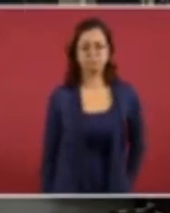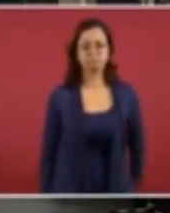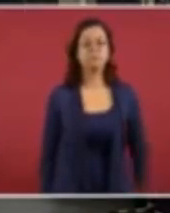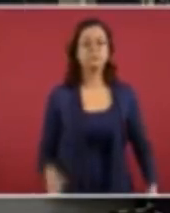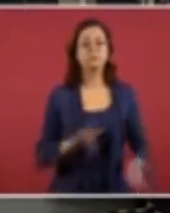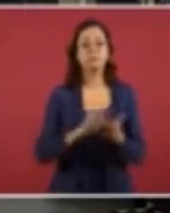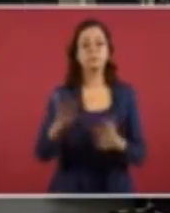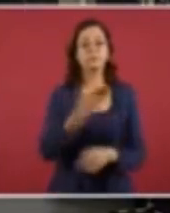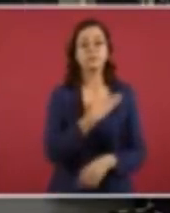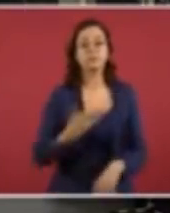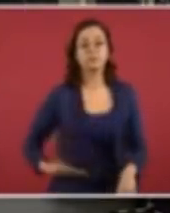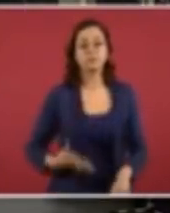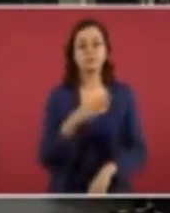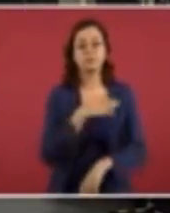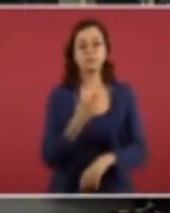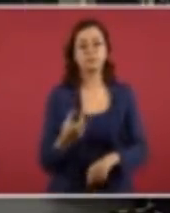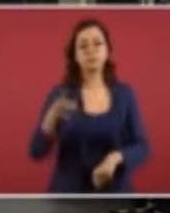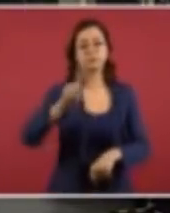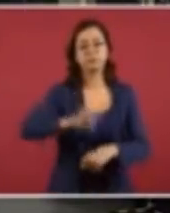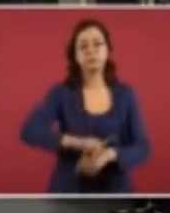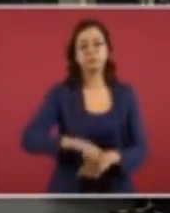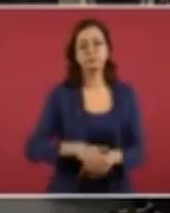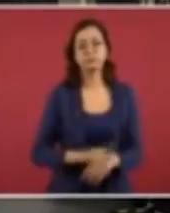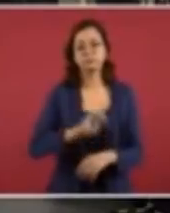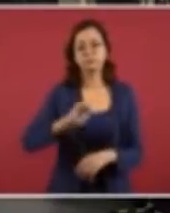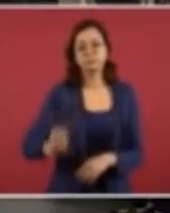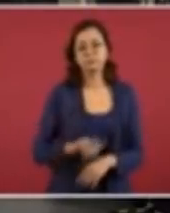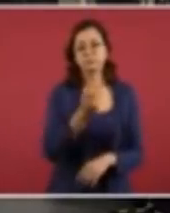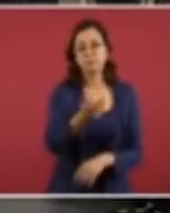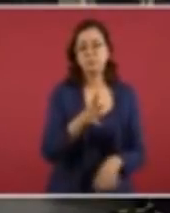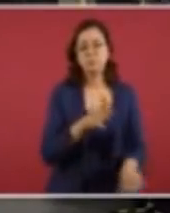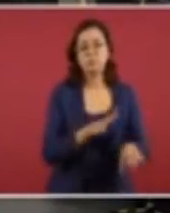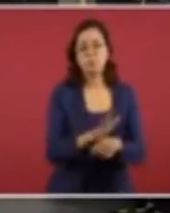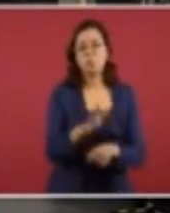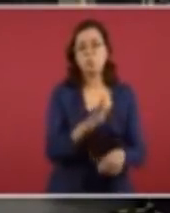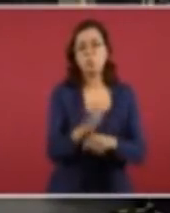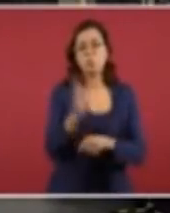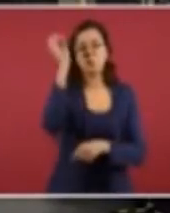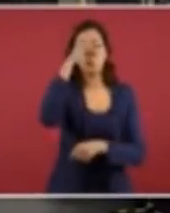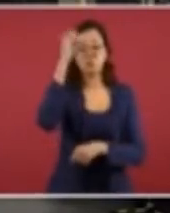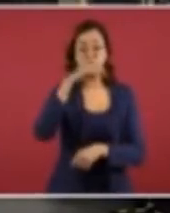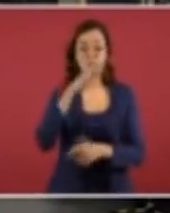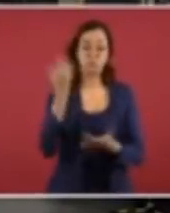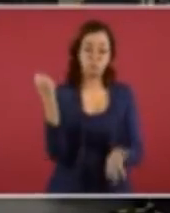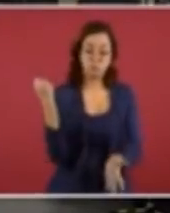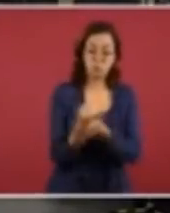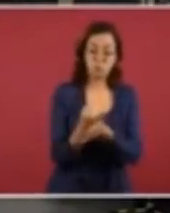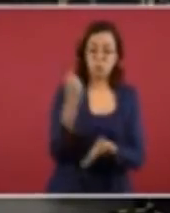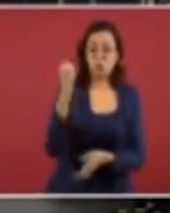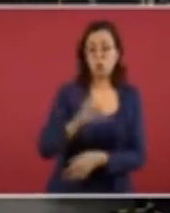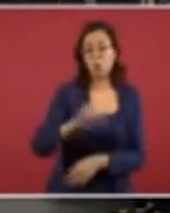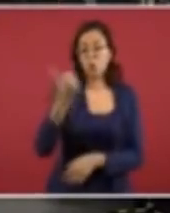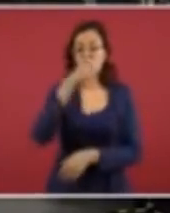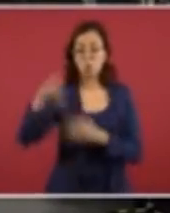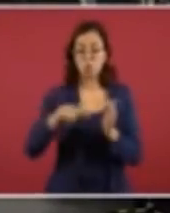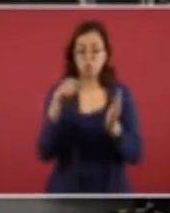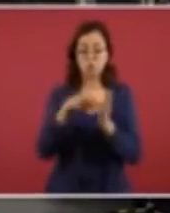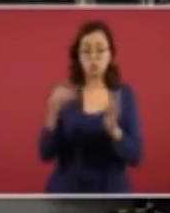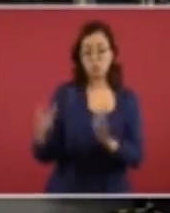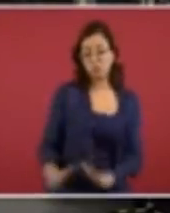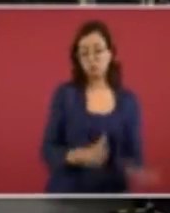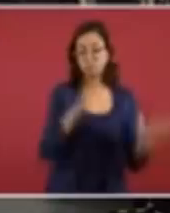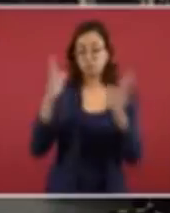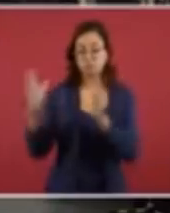Gracias, presidente. Buenos días. Preguntarle, por un lado, ¿qué opina de la manera en que se aprobó el presupuesto en una sede alterna? El PAN